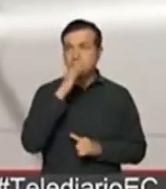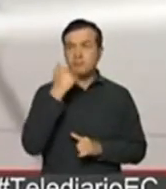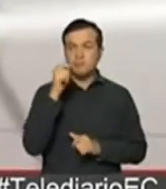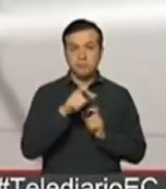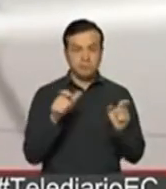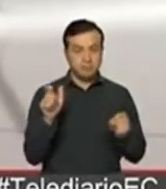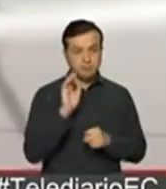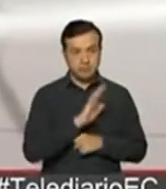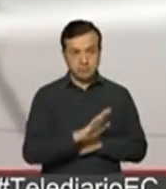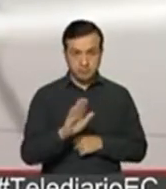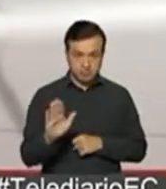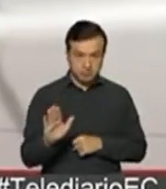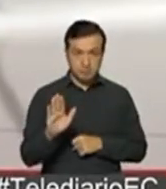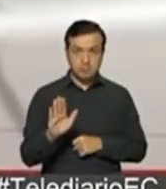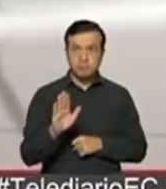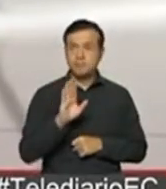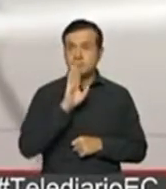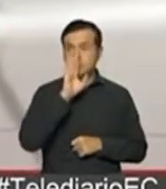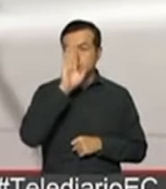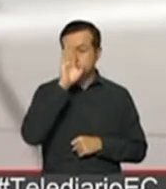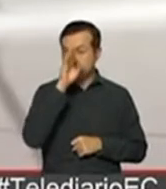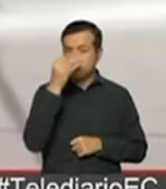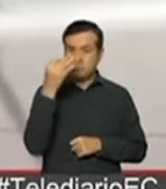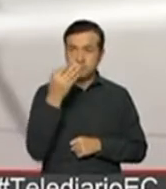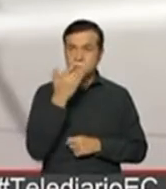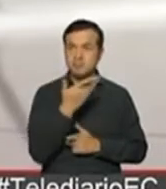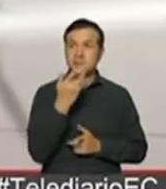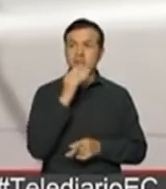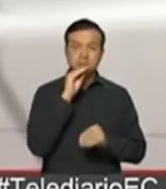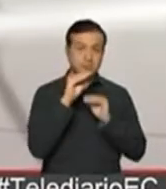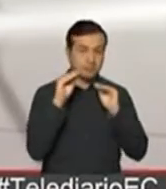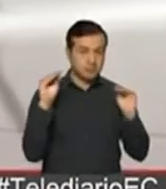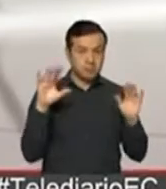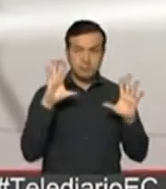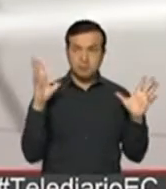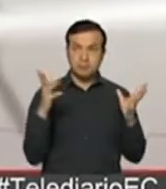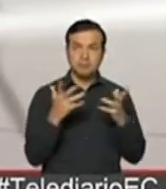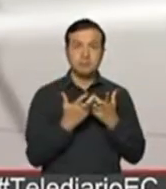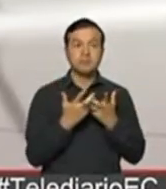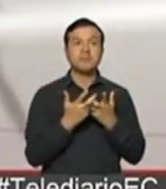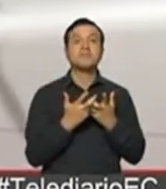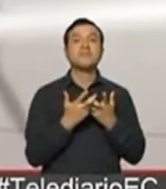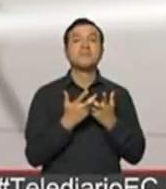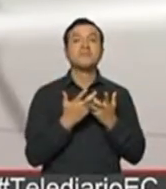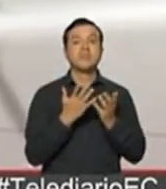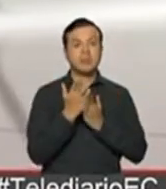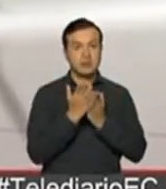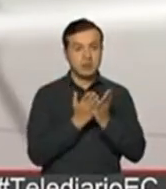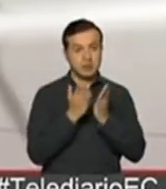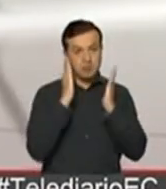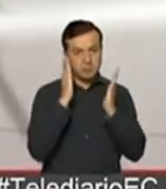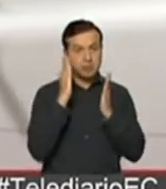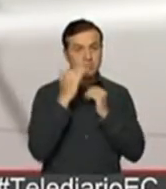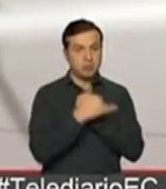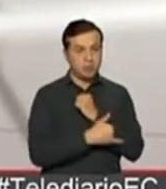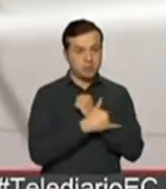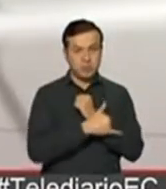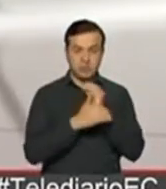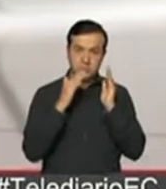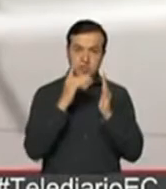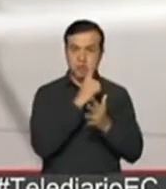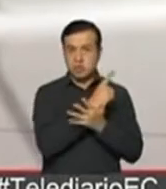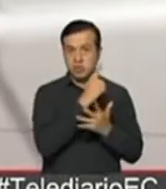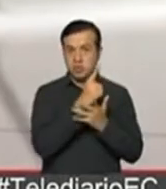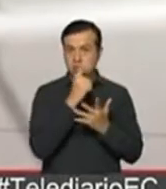personas manteniendo lo que es y nuevamente repito el significado del servicio a la patria desde